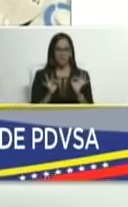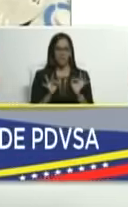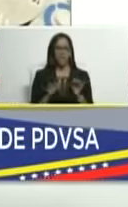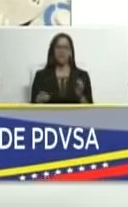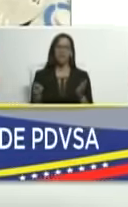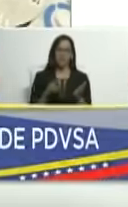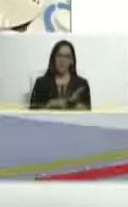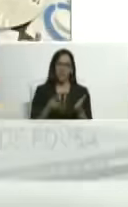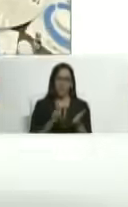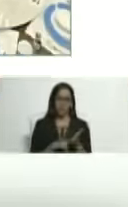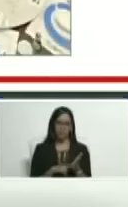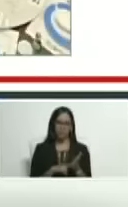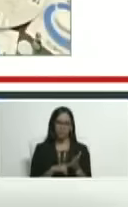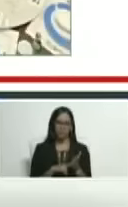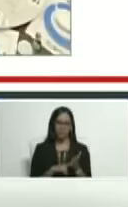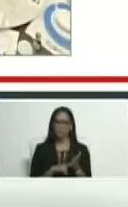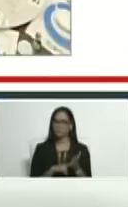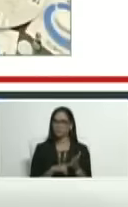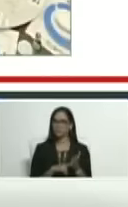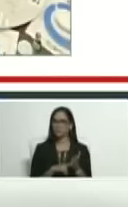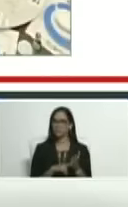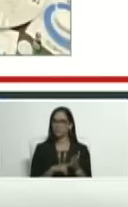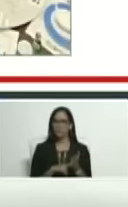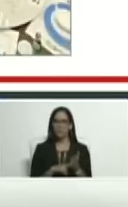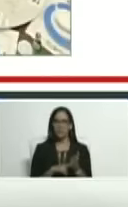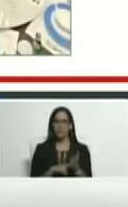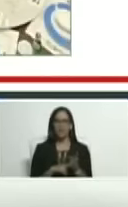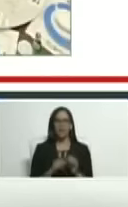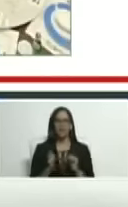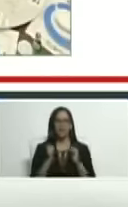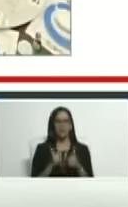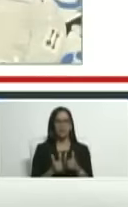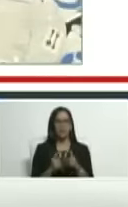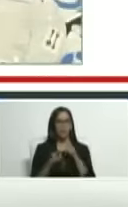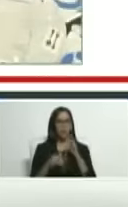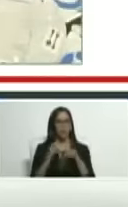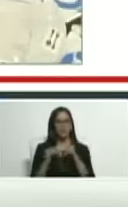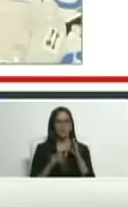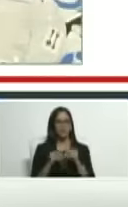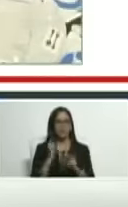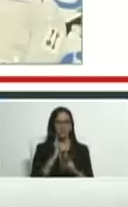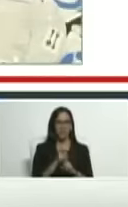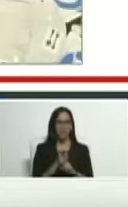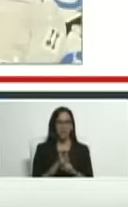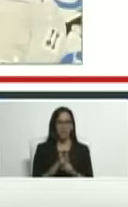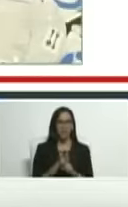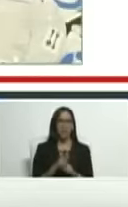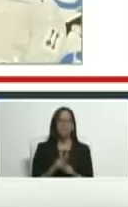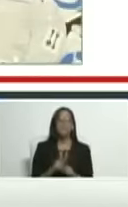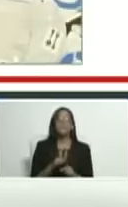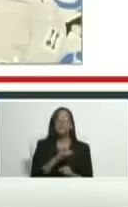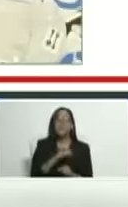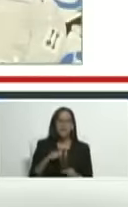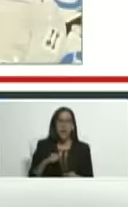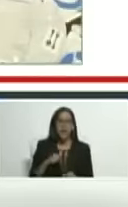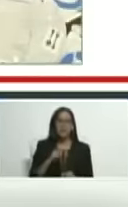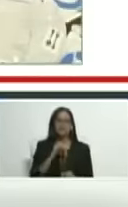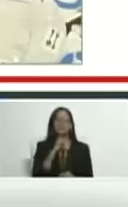insistió en iniciar conversaciones directas, privadas,